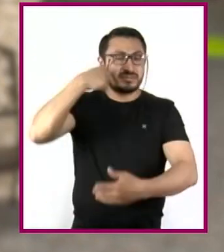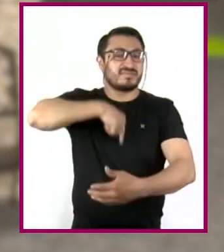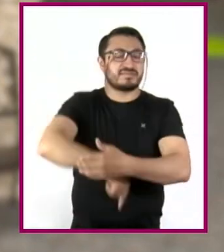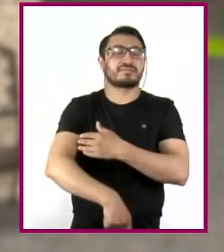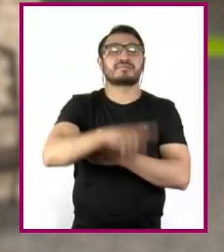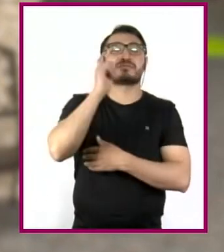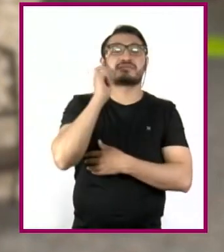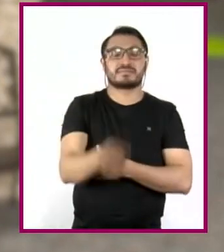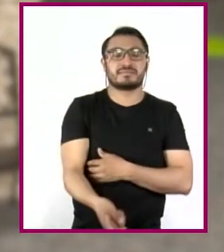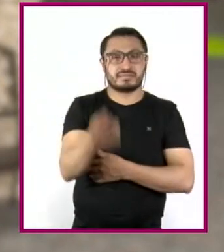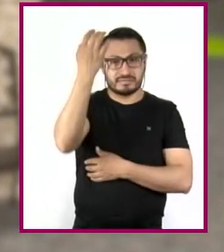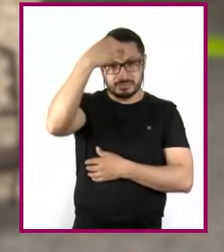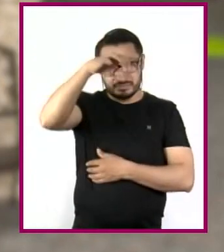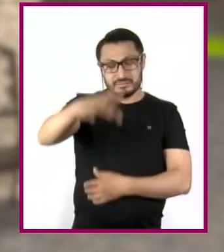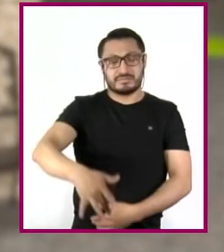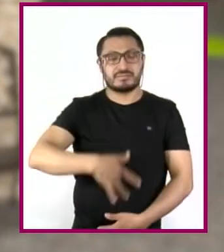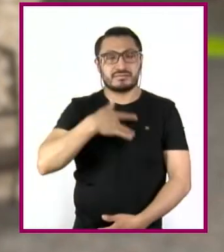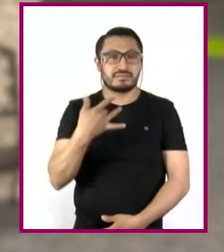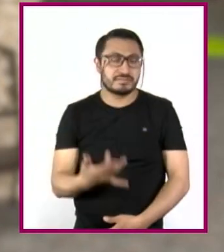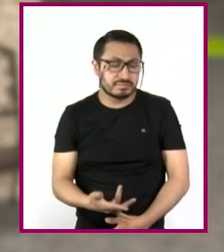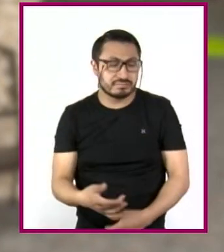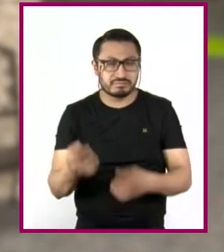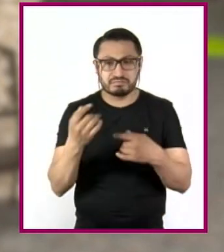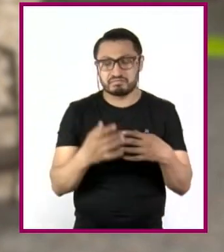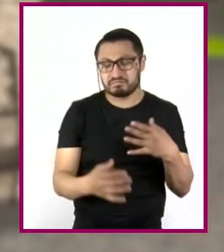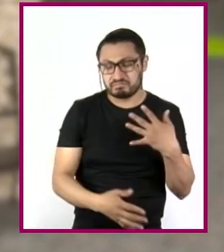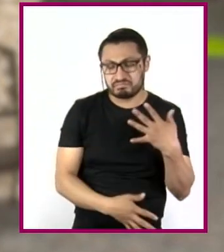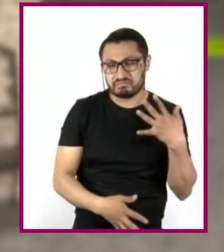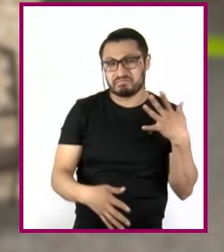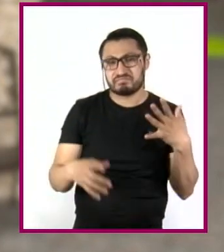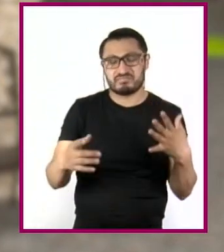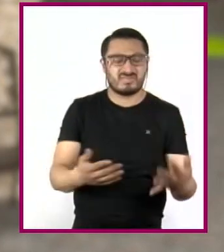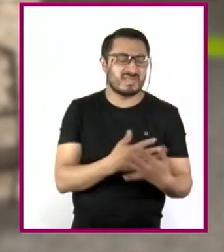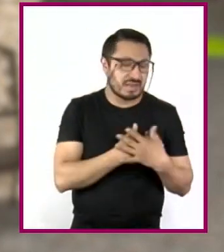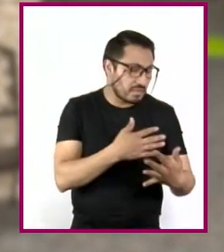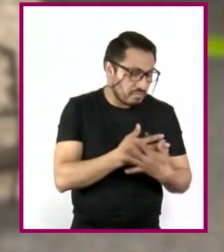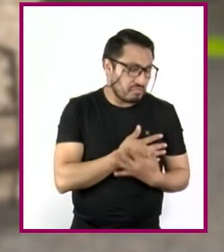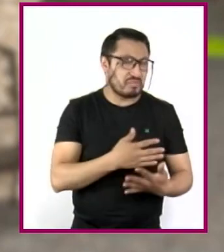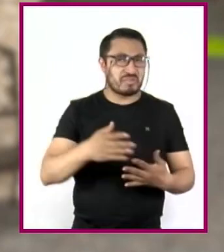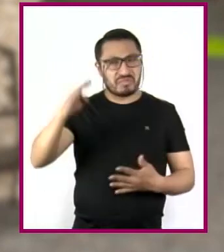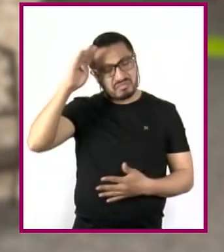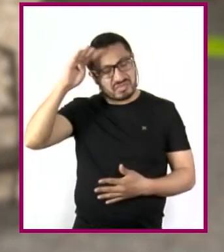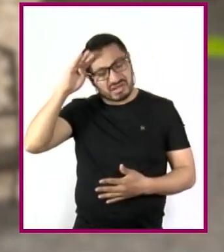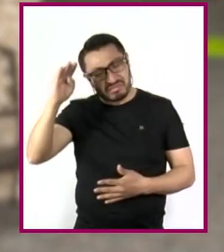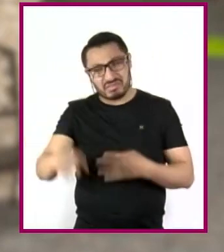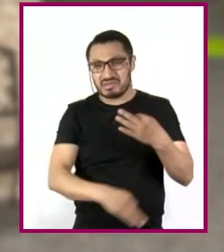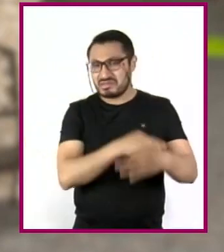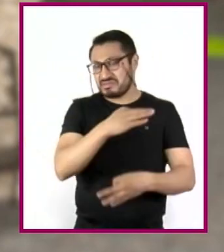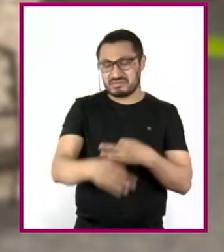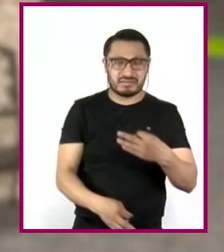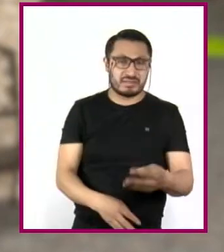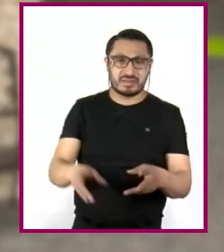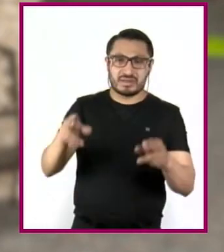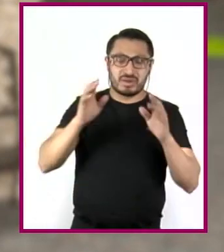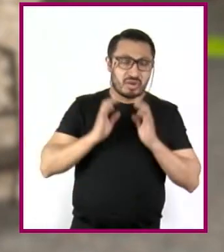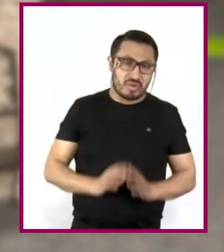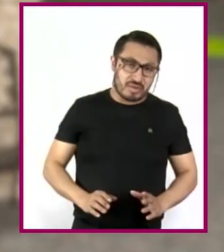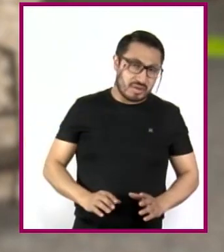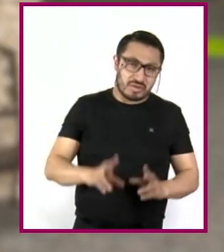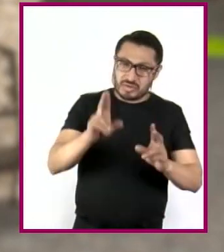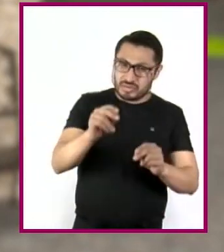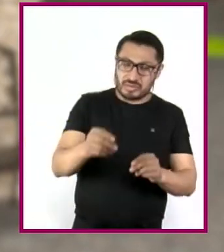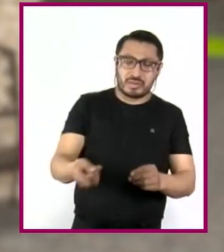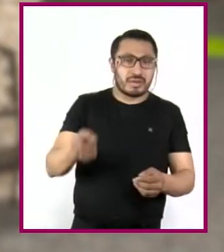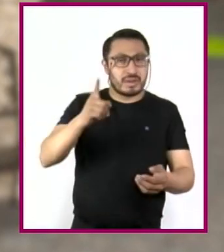decir, experimentamos sensaciones, nos arrebatan las pasiones y tenemos pensamientos. Y todo esto no es físico y no vino